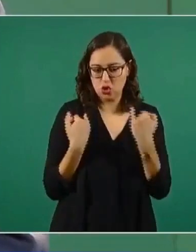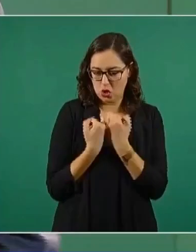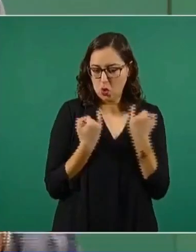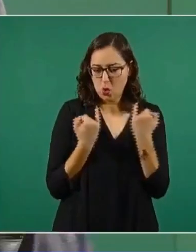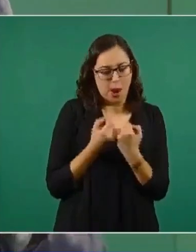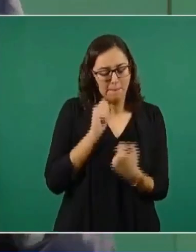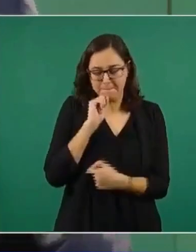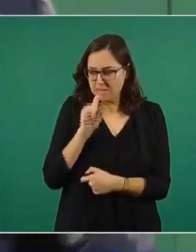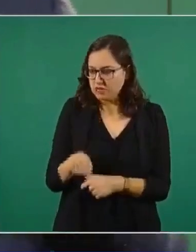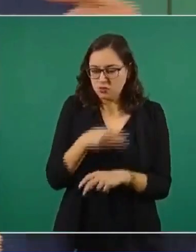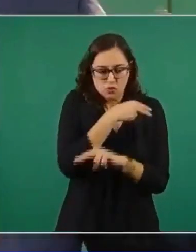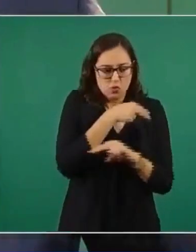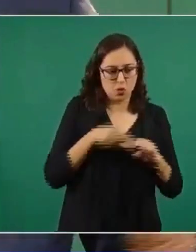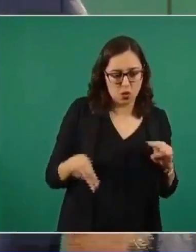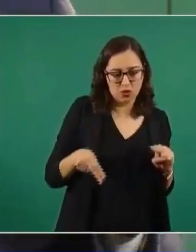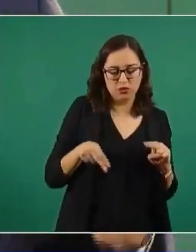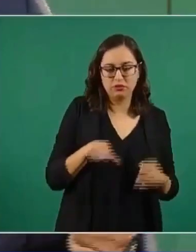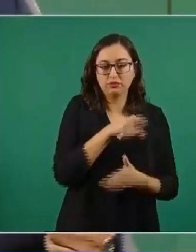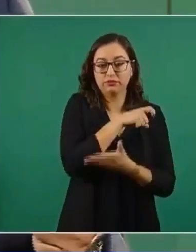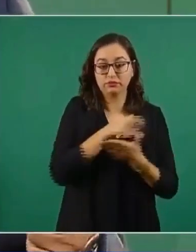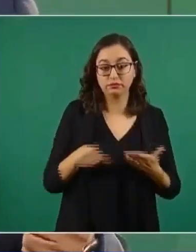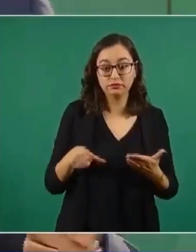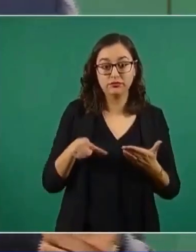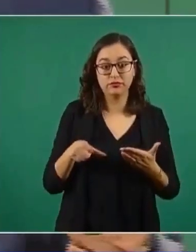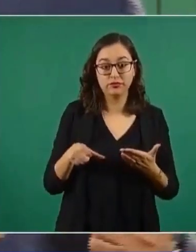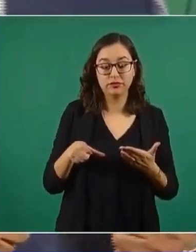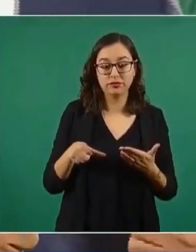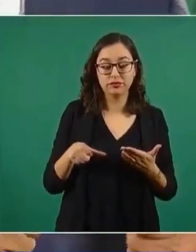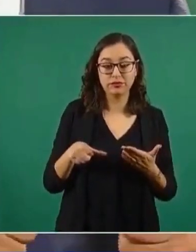y entonces compran el boleto.